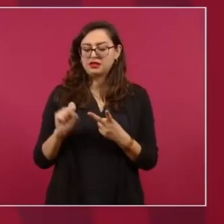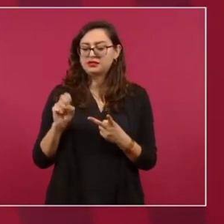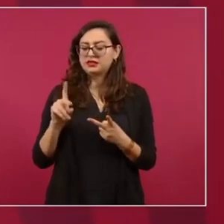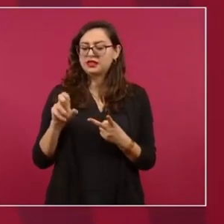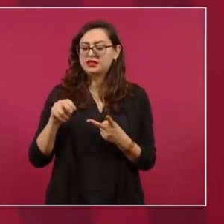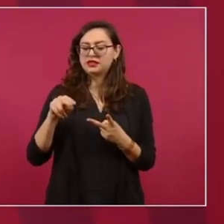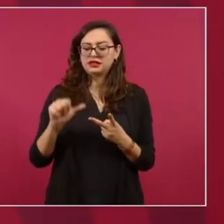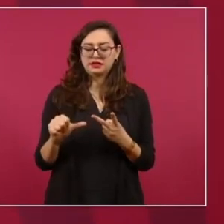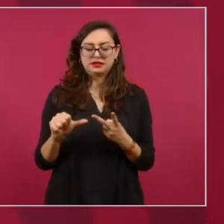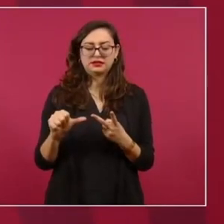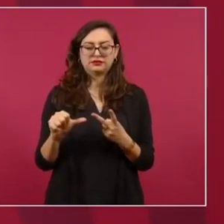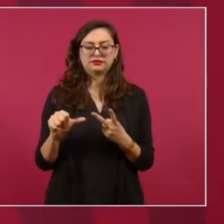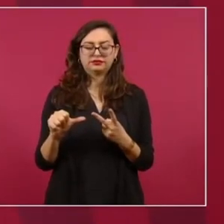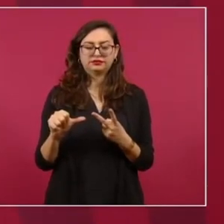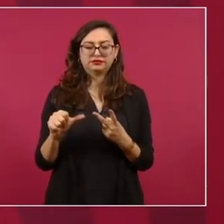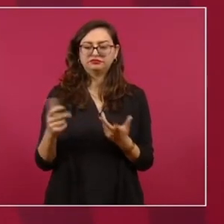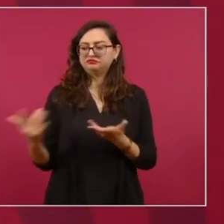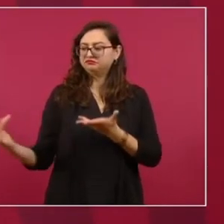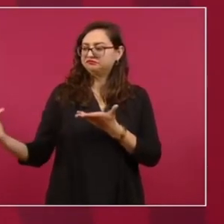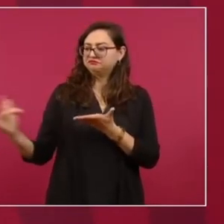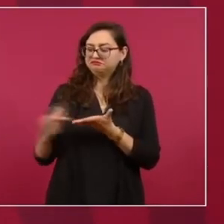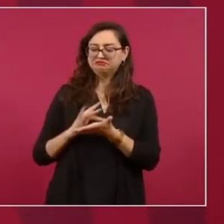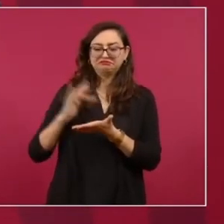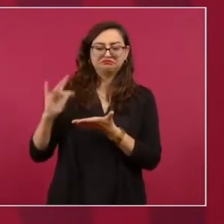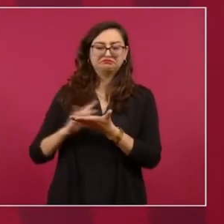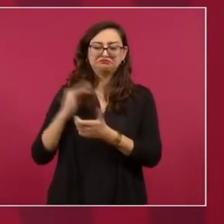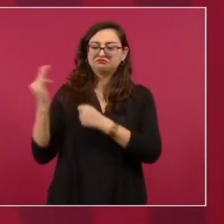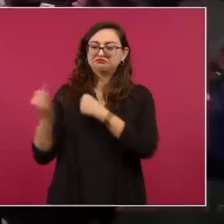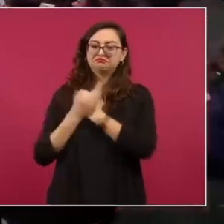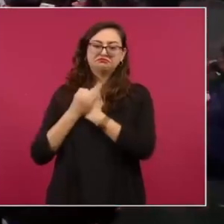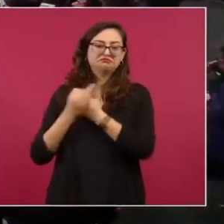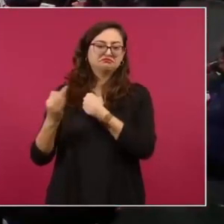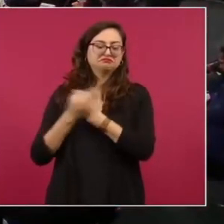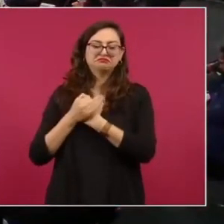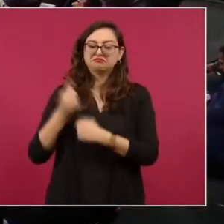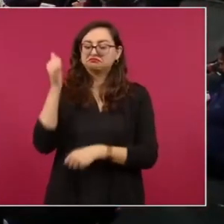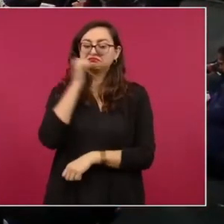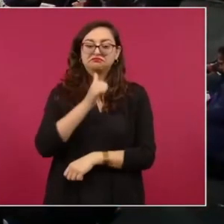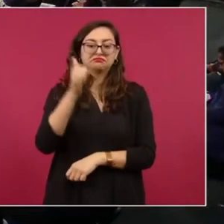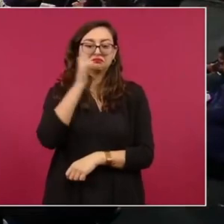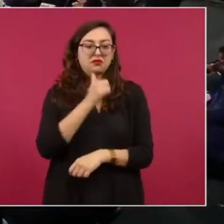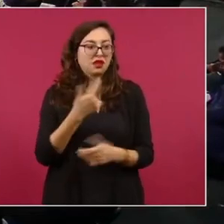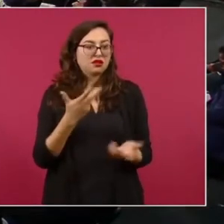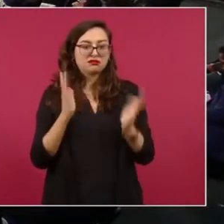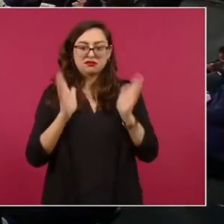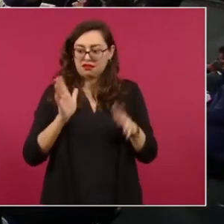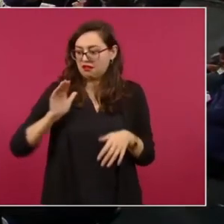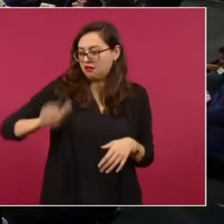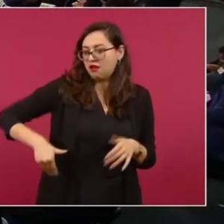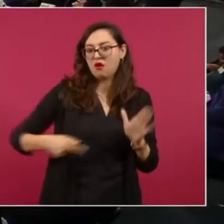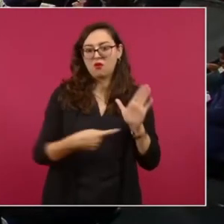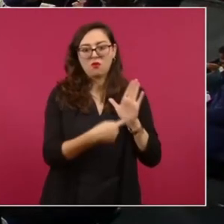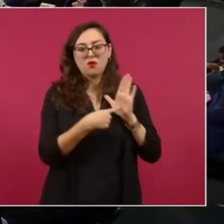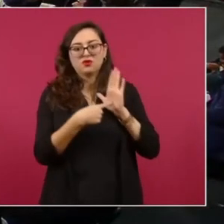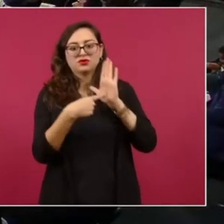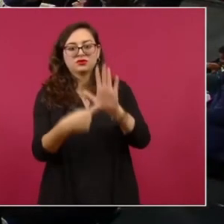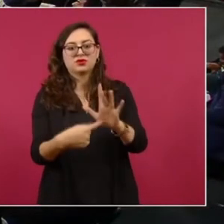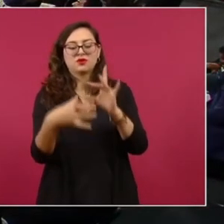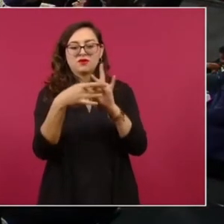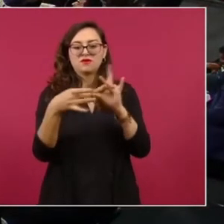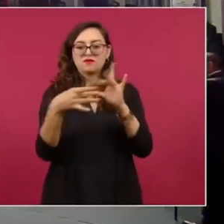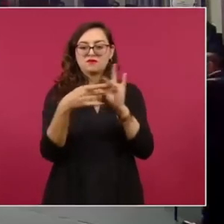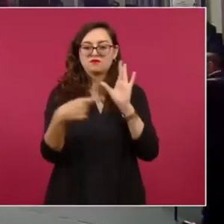Defensa, pues están los datos sobre las